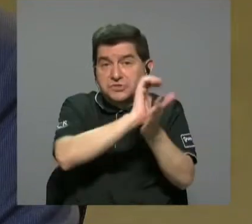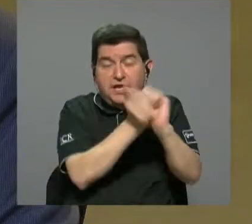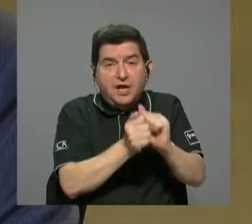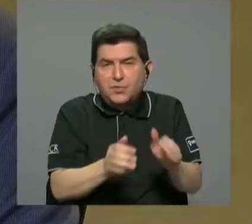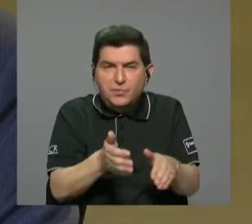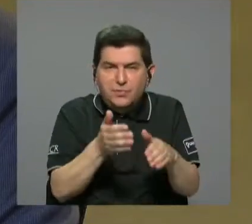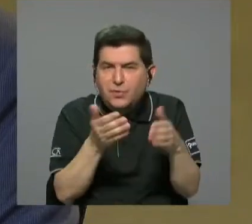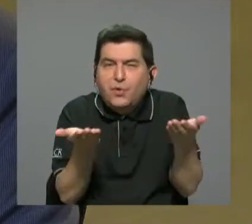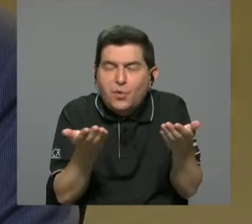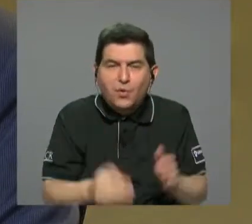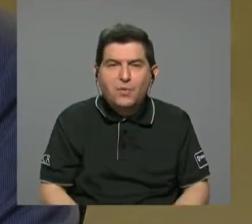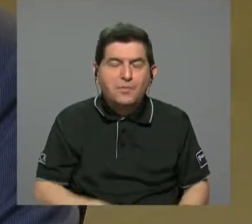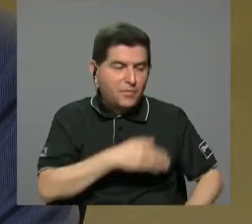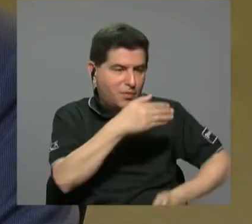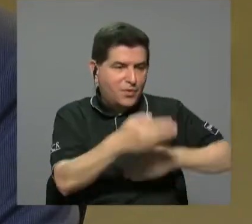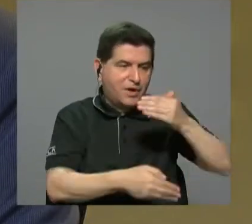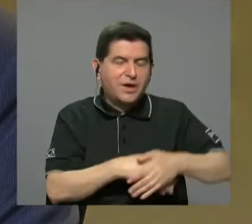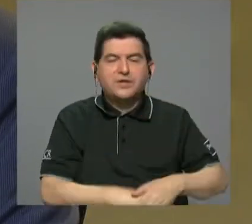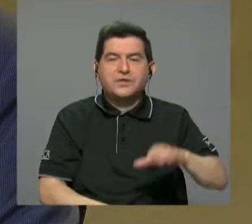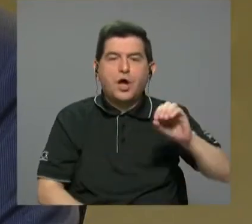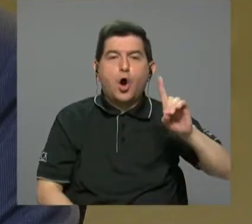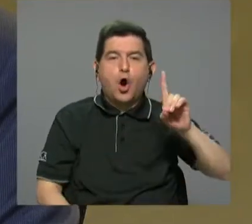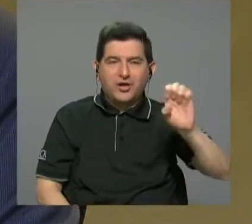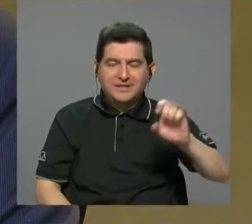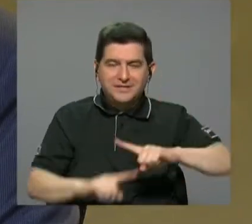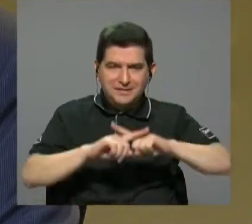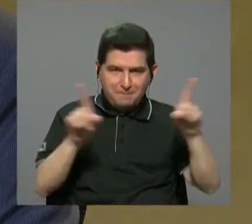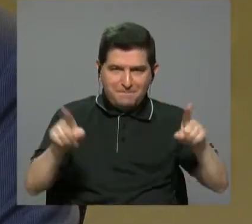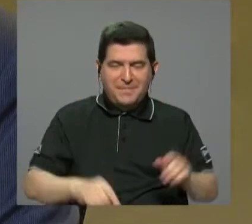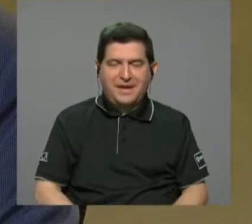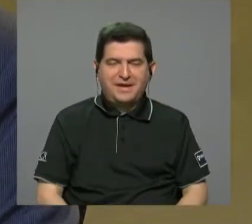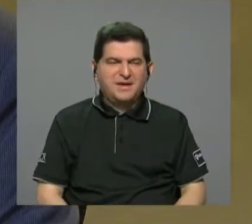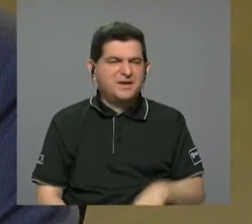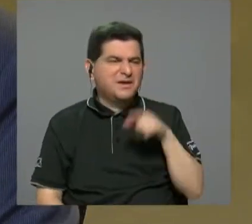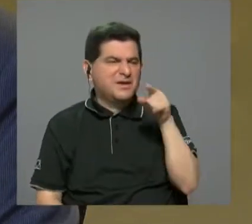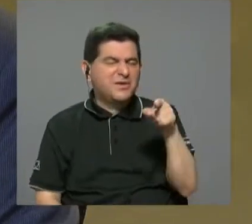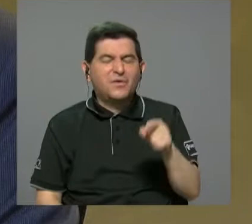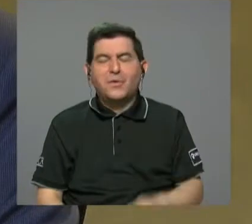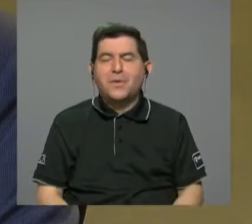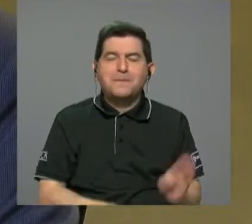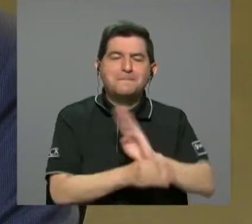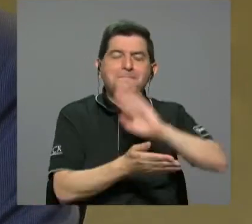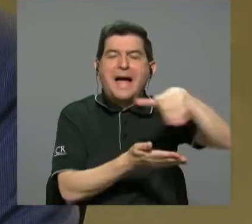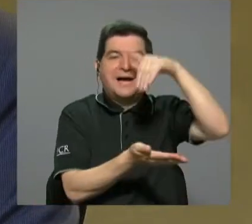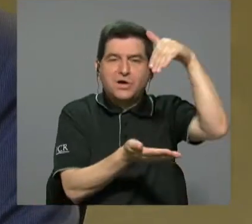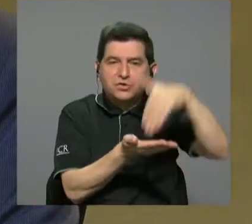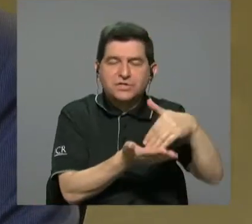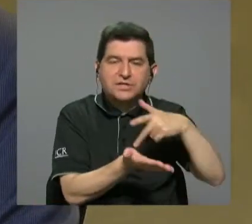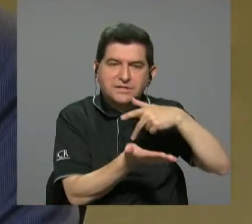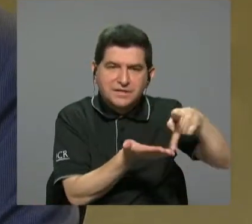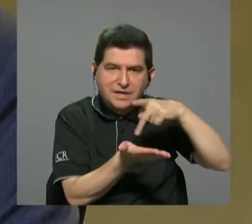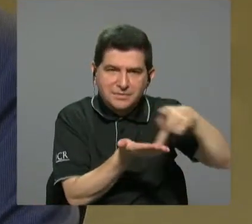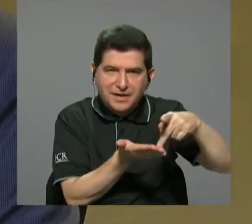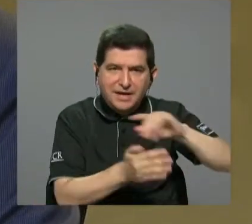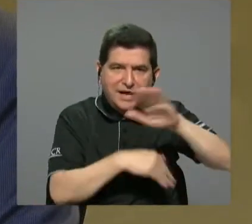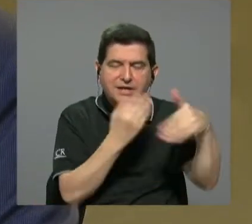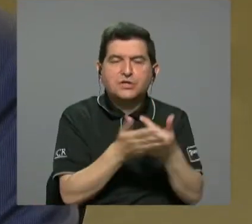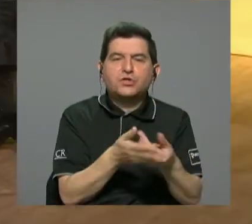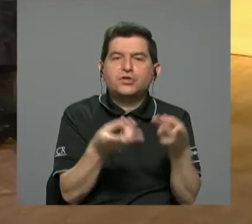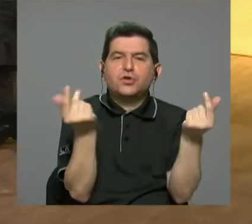por los procesos de la OSD, pero era aquella donde el Banco Central le pagaba todos los